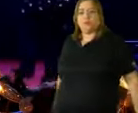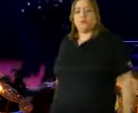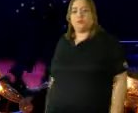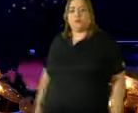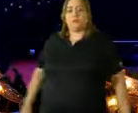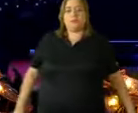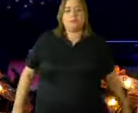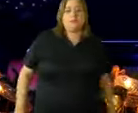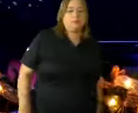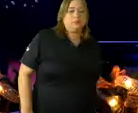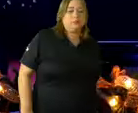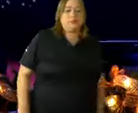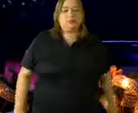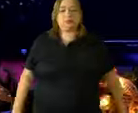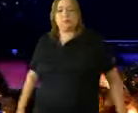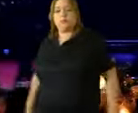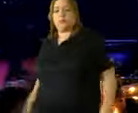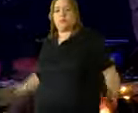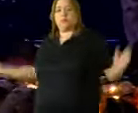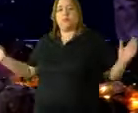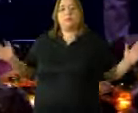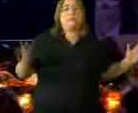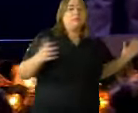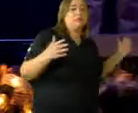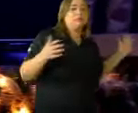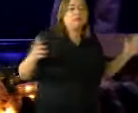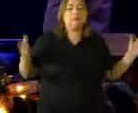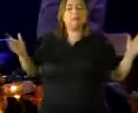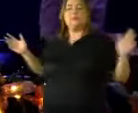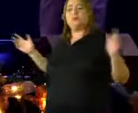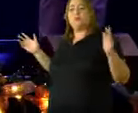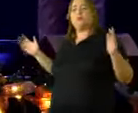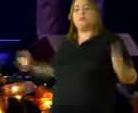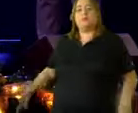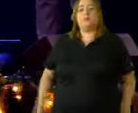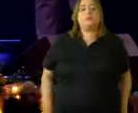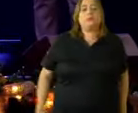con vientos desde el cielo.